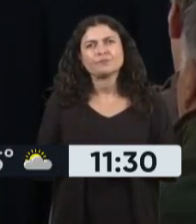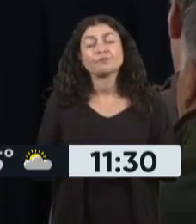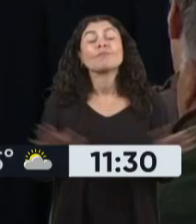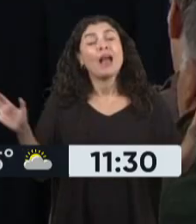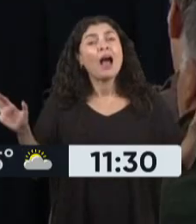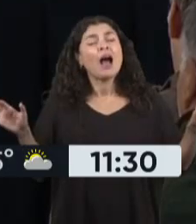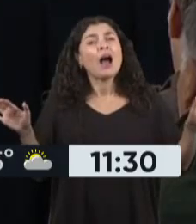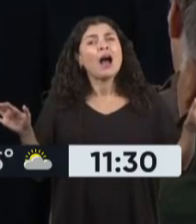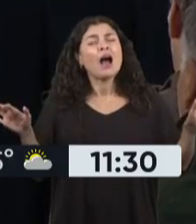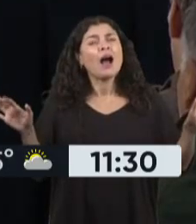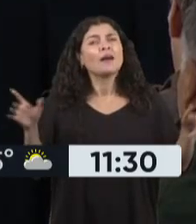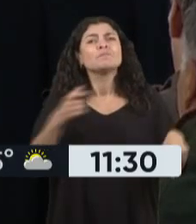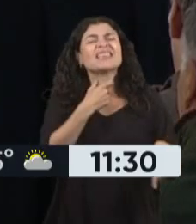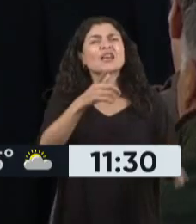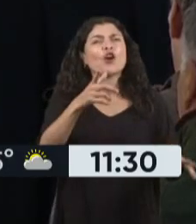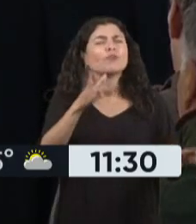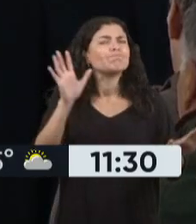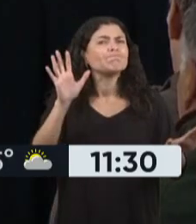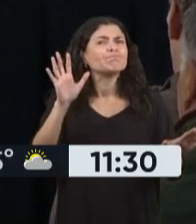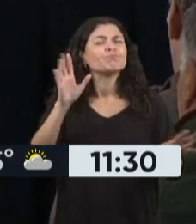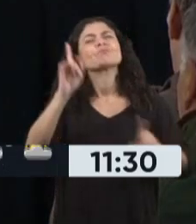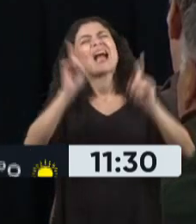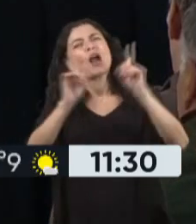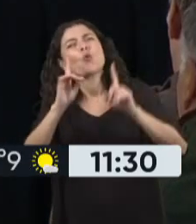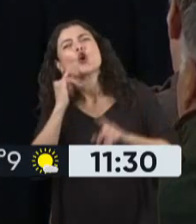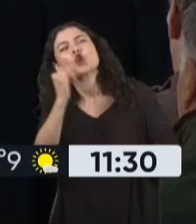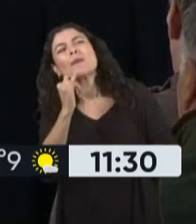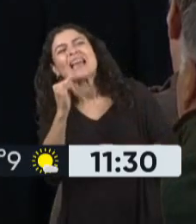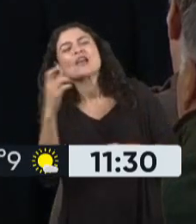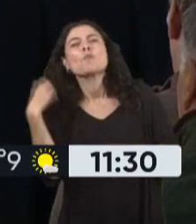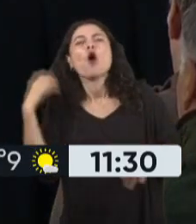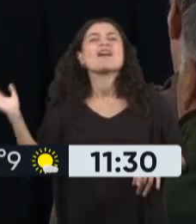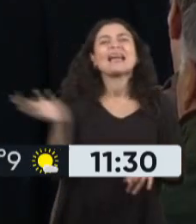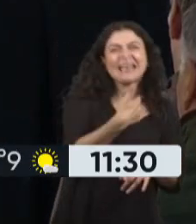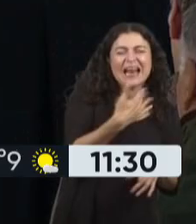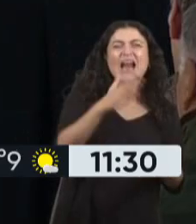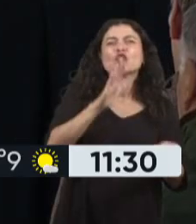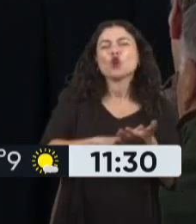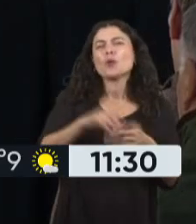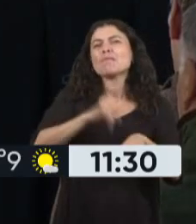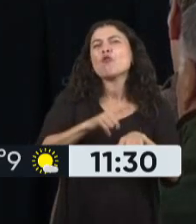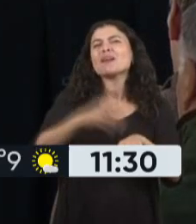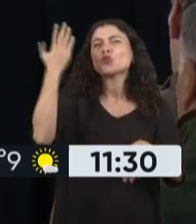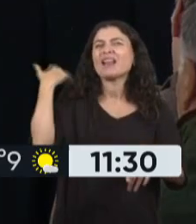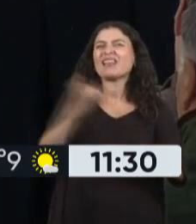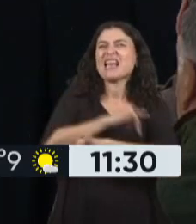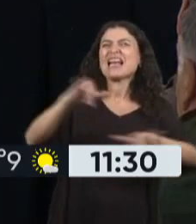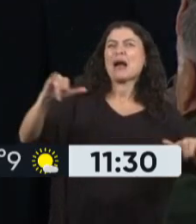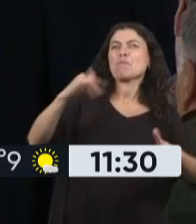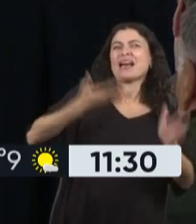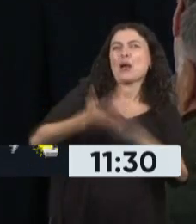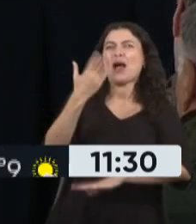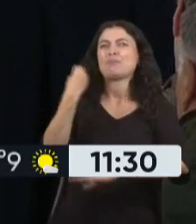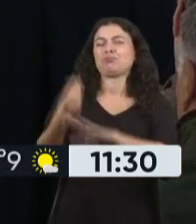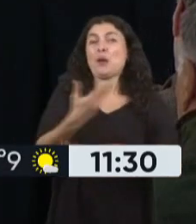Y voy a hacer algunos comentarios genéricos de los términos de la campaña porque creo que son importantes.